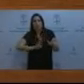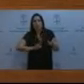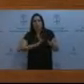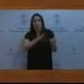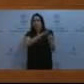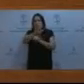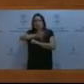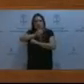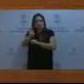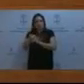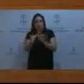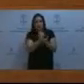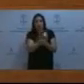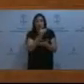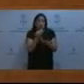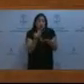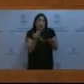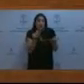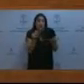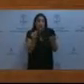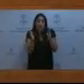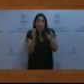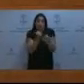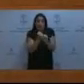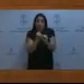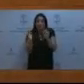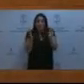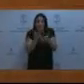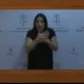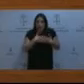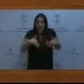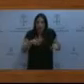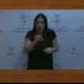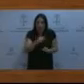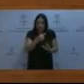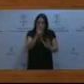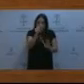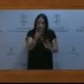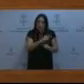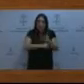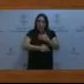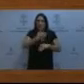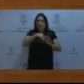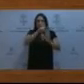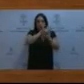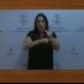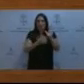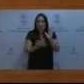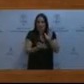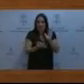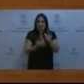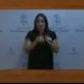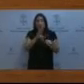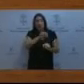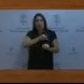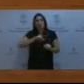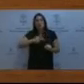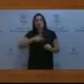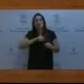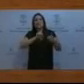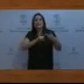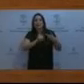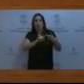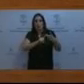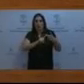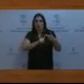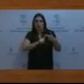como en todo el empleo temporal. Nuestra comunidad autónoma es la segunda con menor tasa de